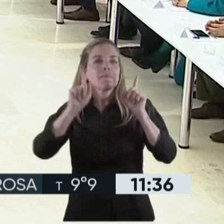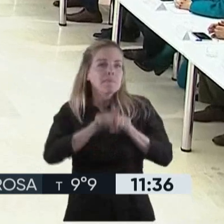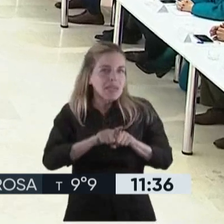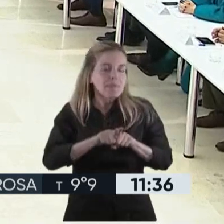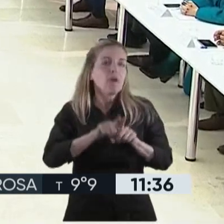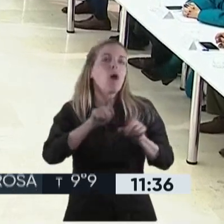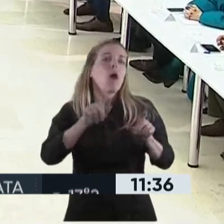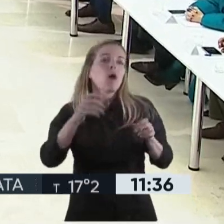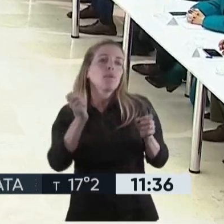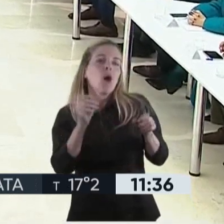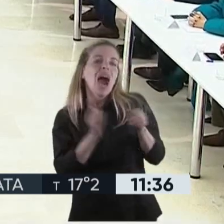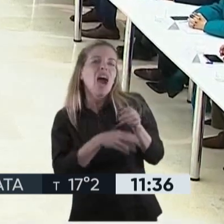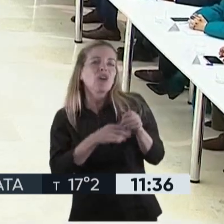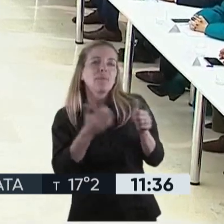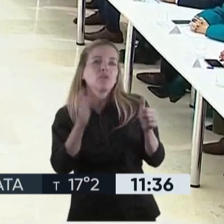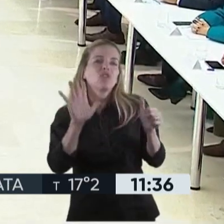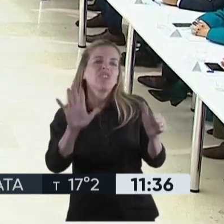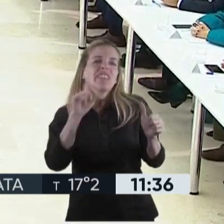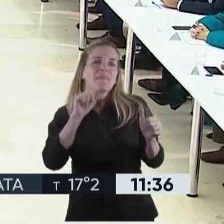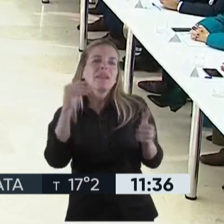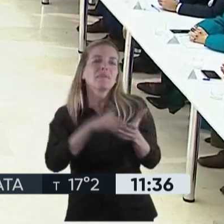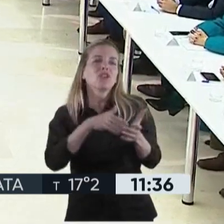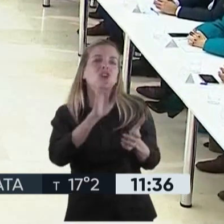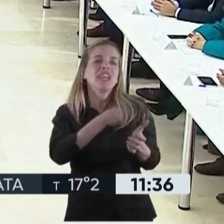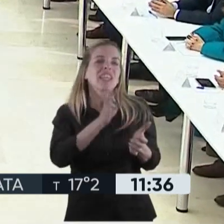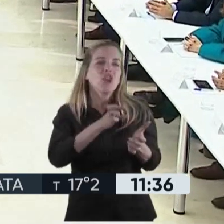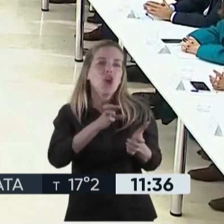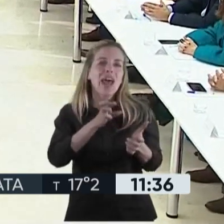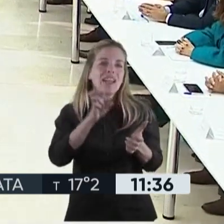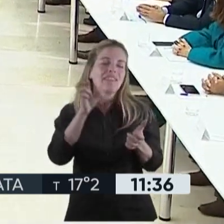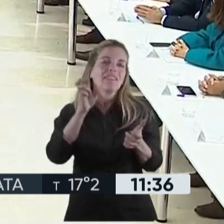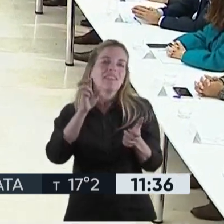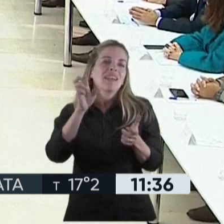ahorrarnos 6.000 millones de dólares en importaciones, que de no haber desarrollado ese plan,